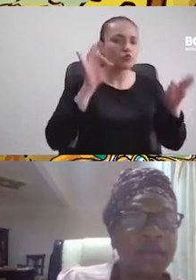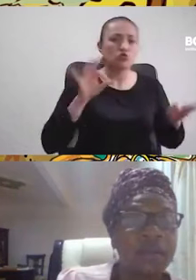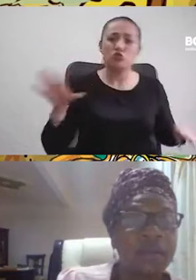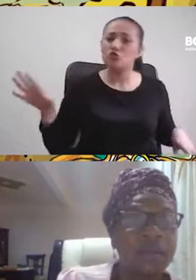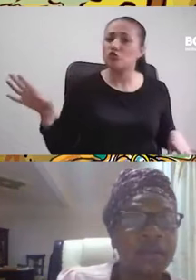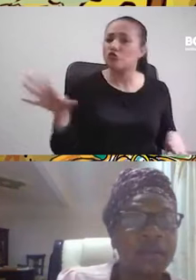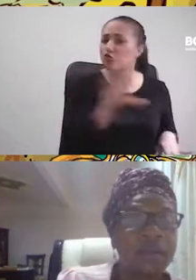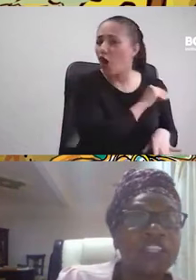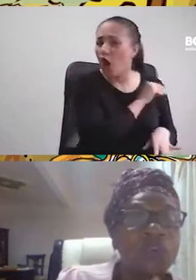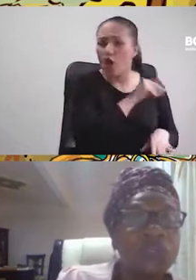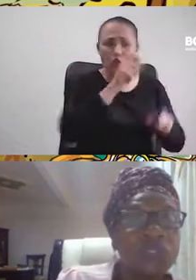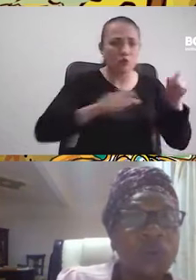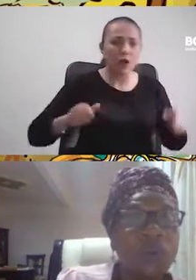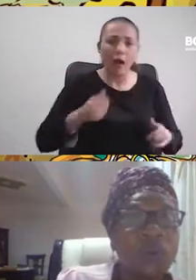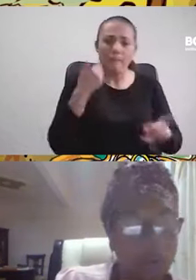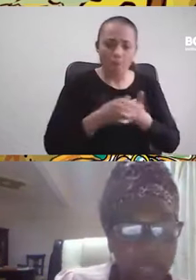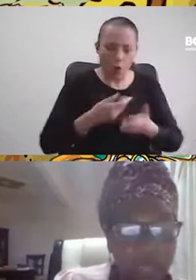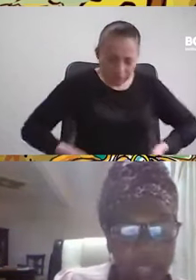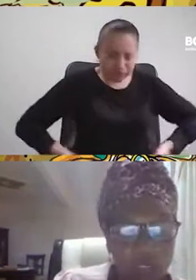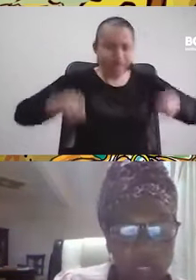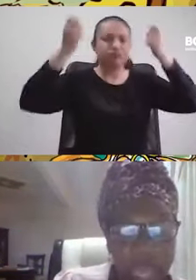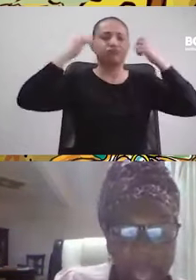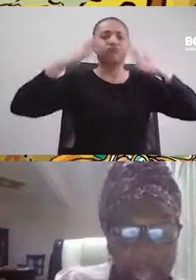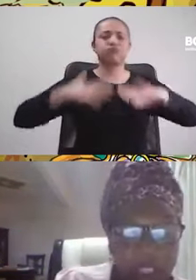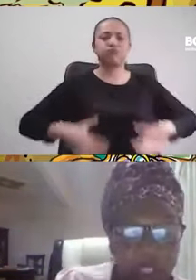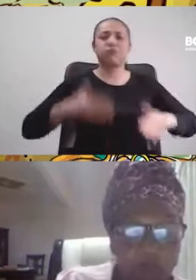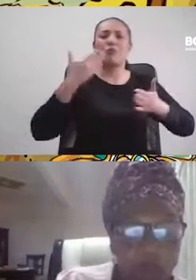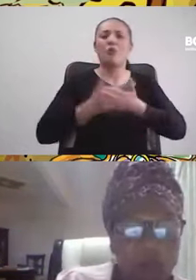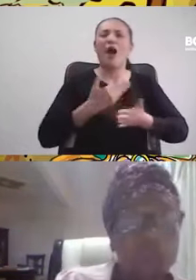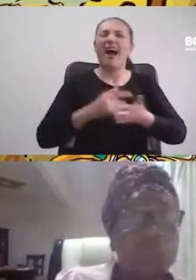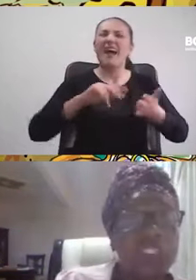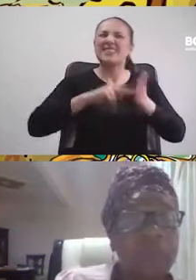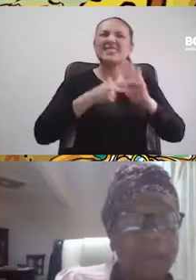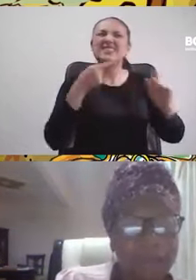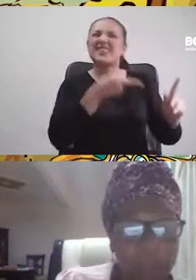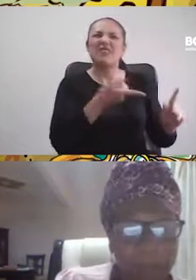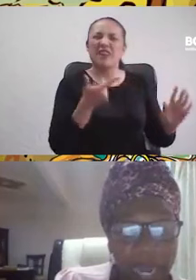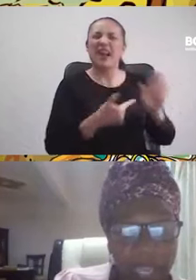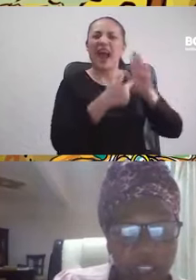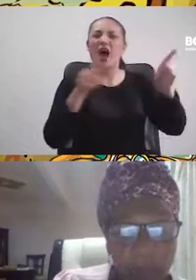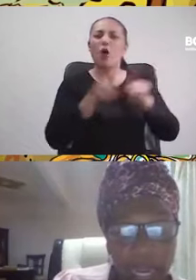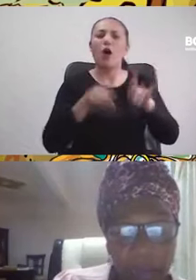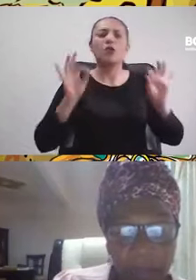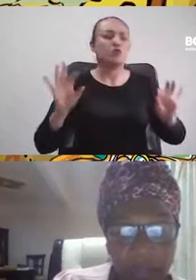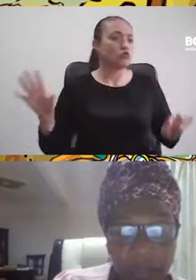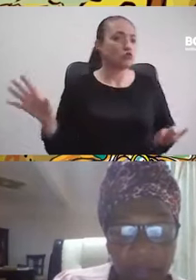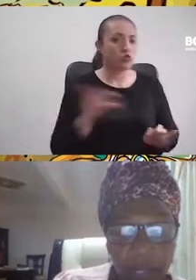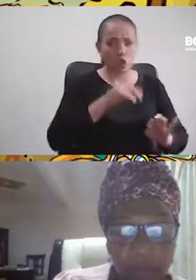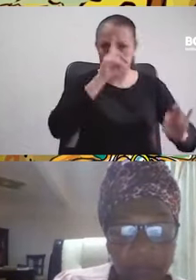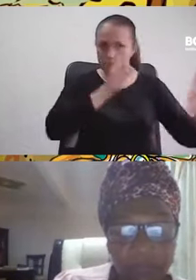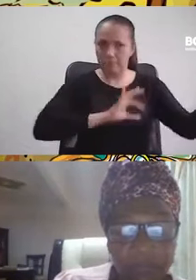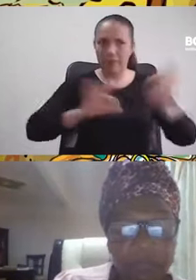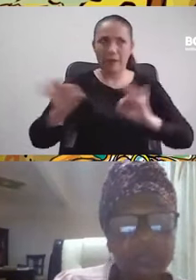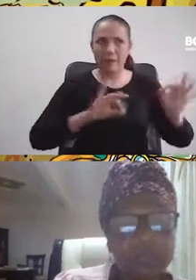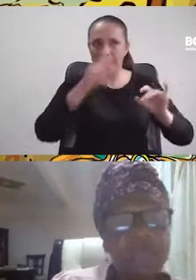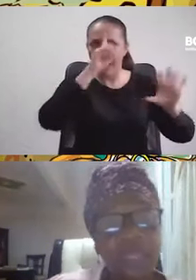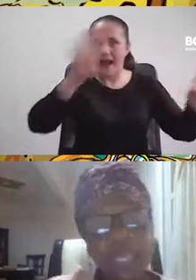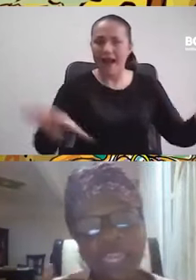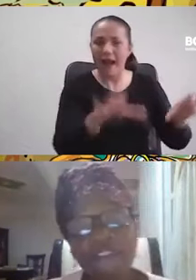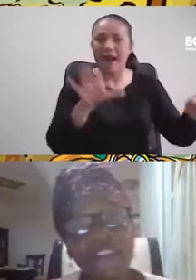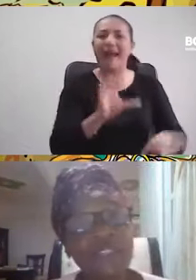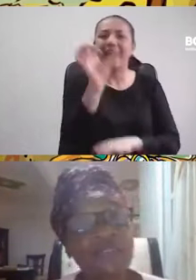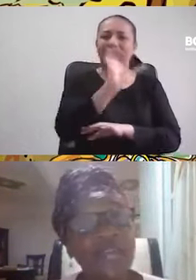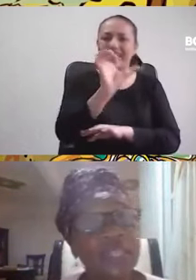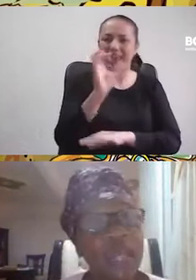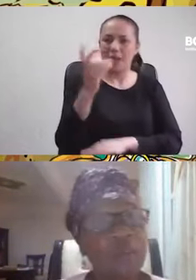moja, haciendo alusión a lo que es eso, ya todo el mundo se va preparando para el 20 de enero. En